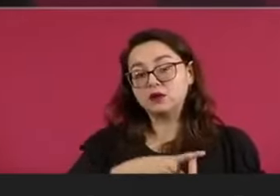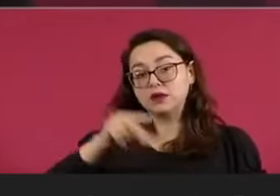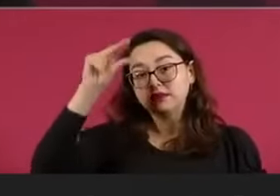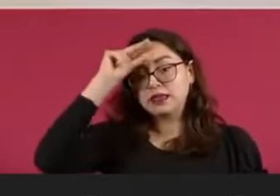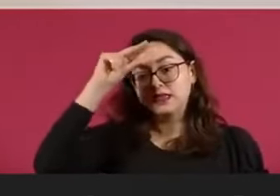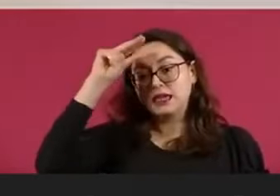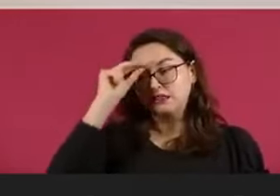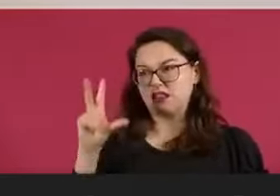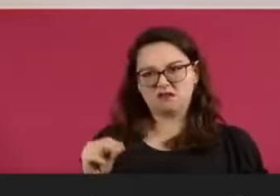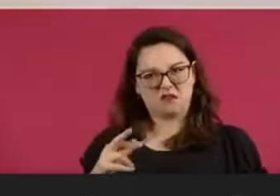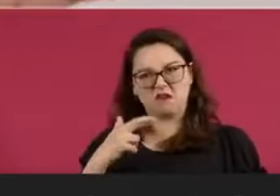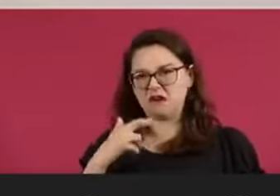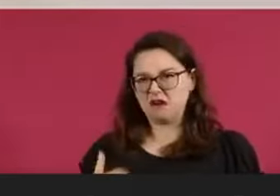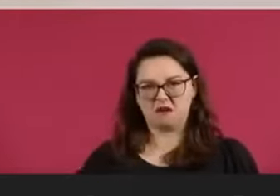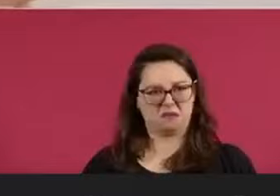que